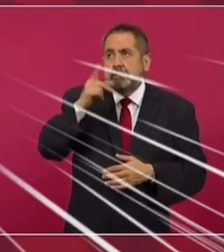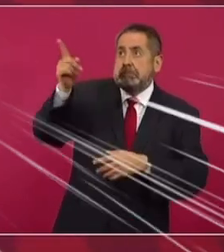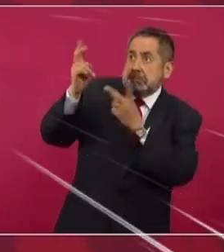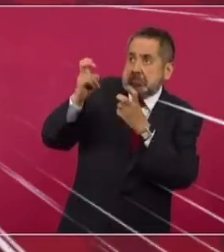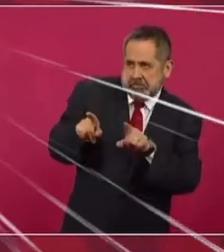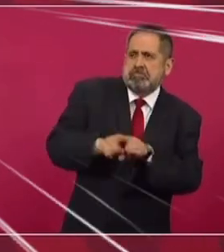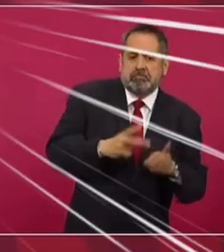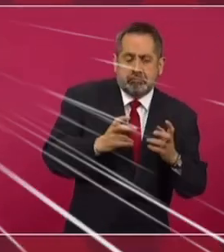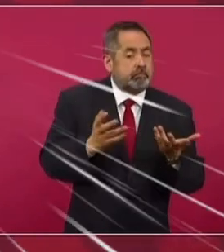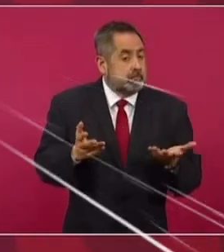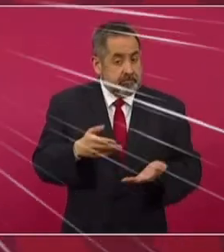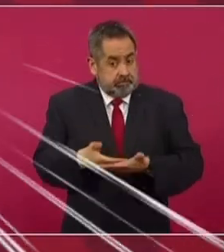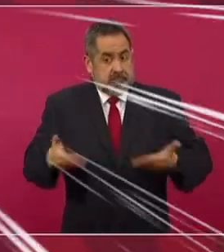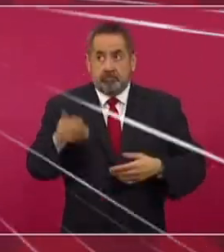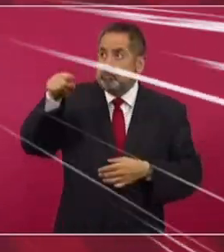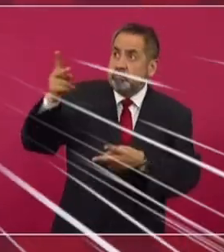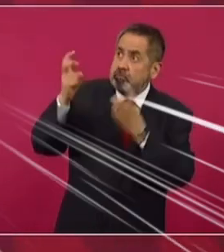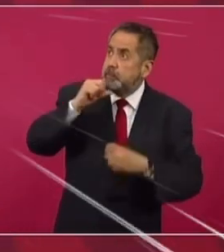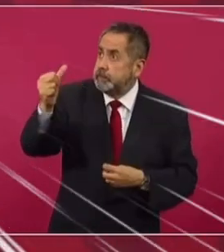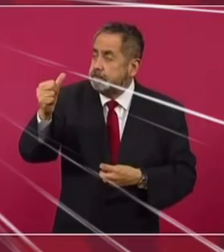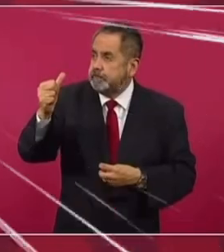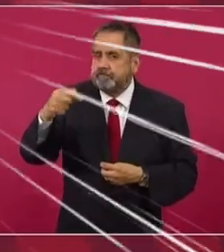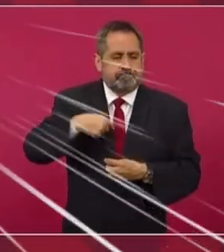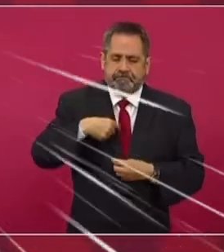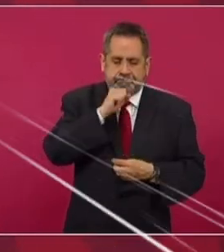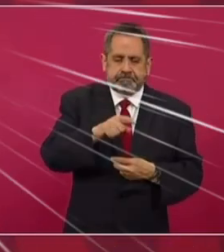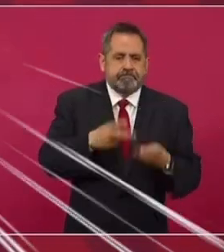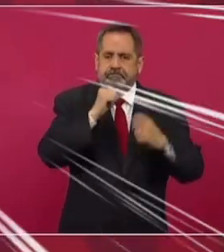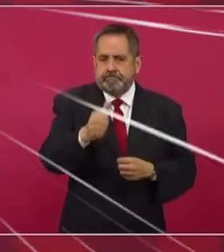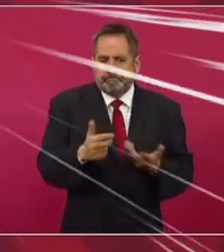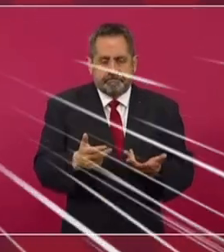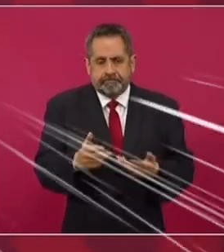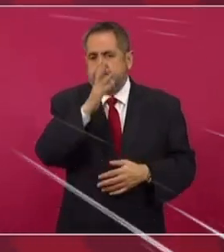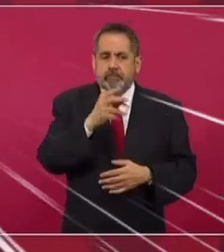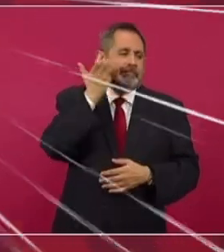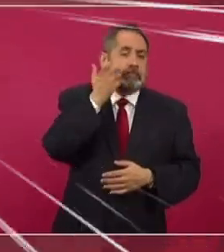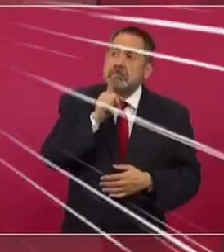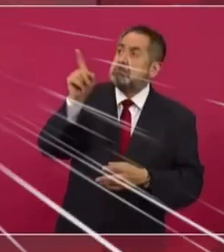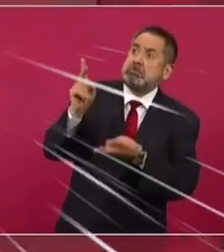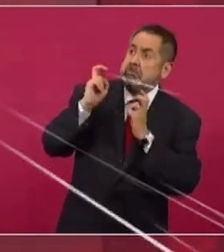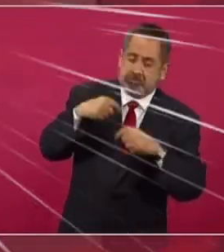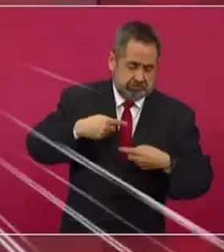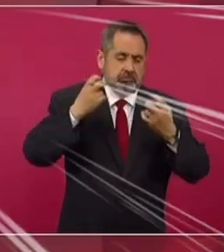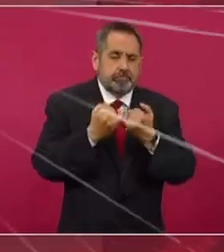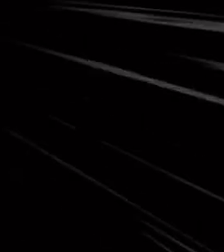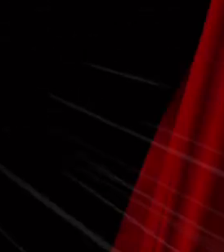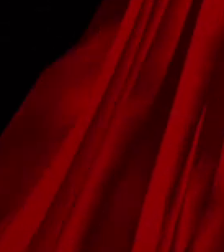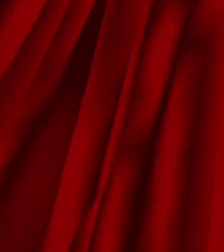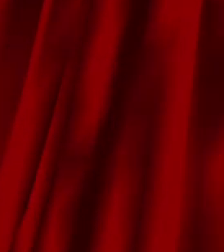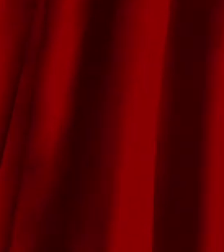pretexto. Pero si arriba no se roba, ya nadie tiene ni siquiera el pretexto para robar.